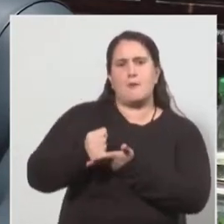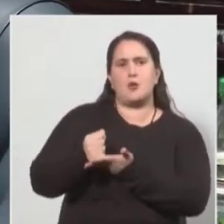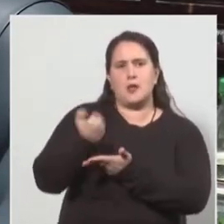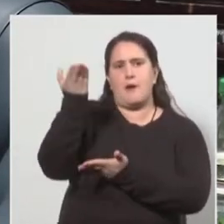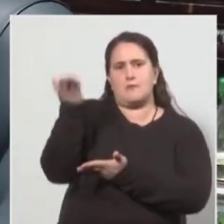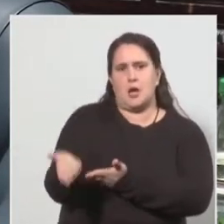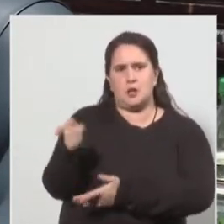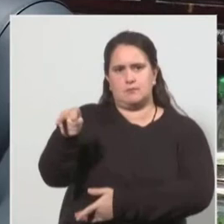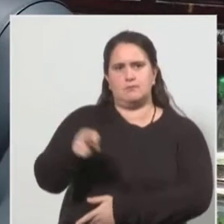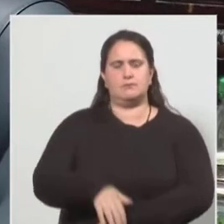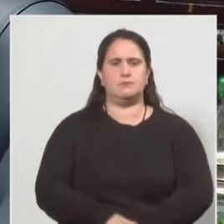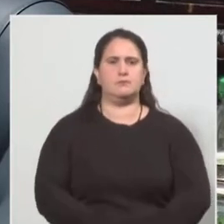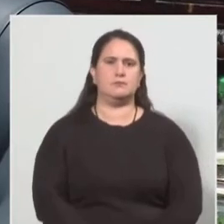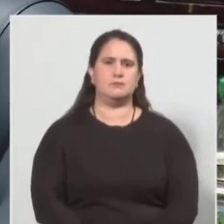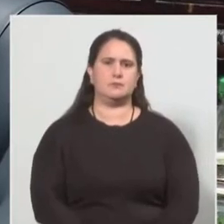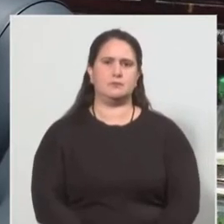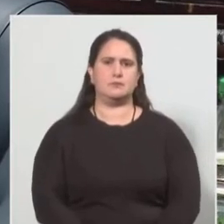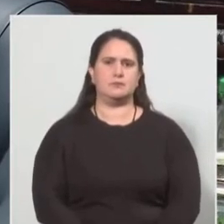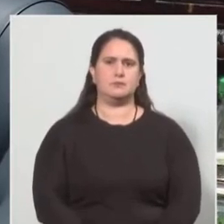del pasaporte a Marcet?